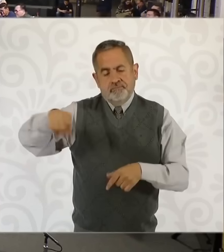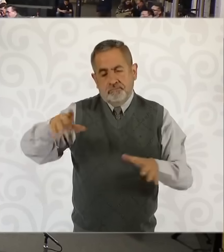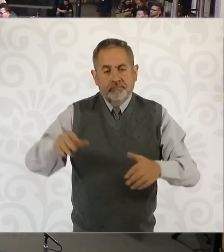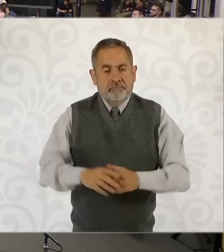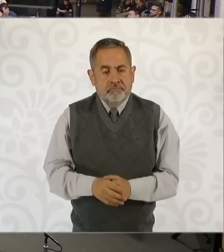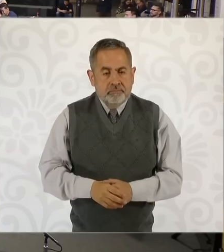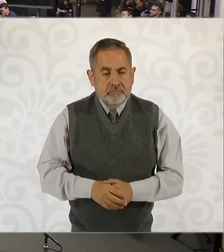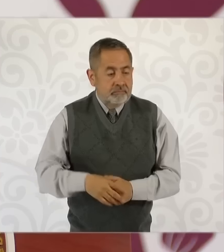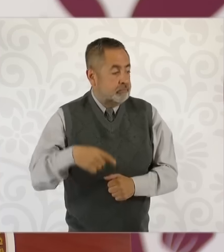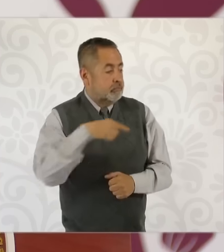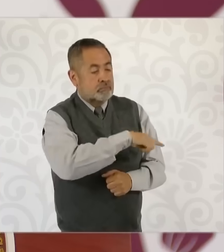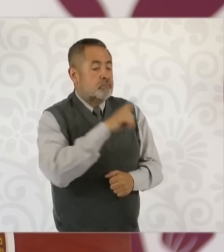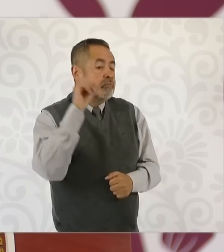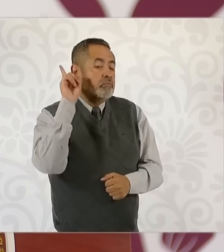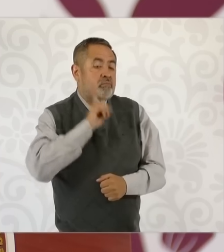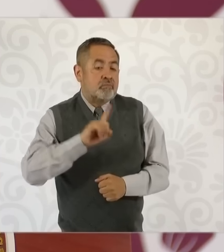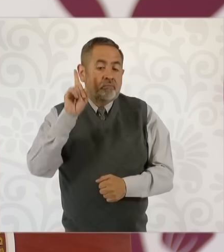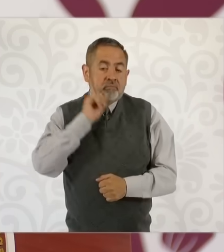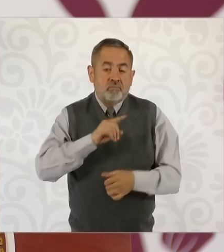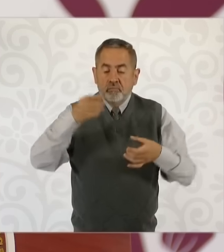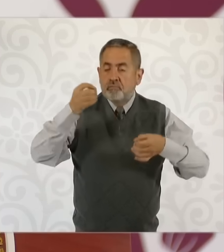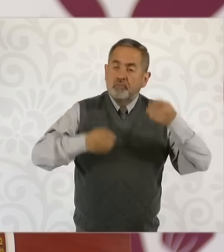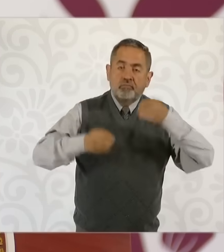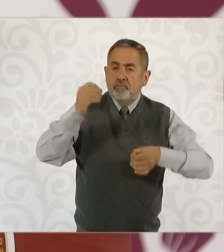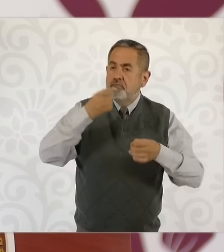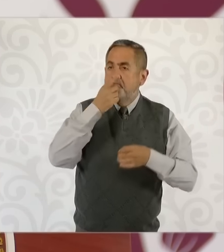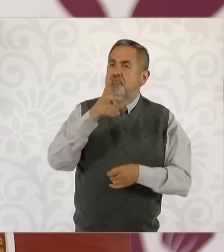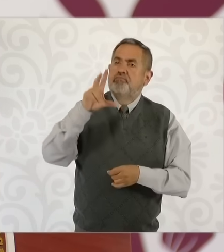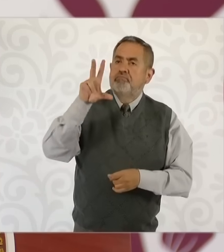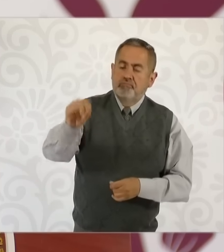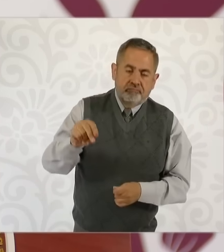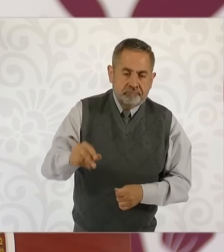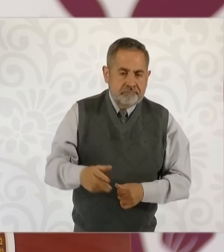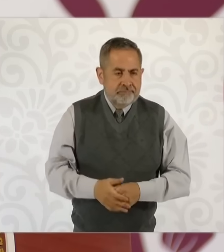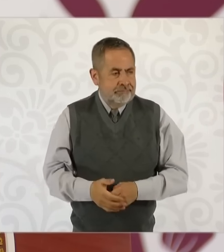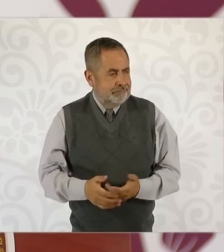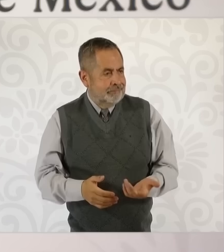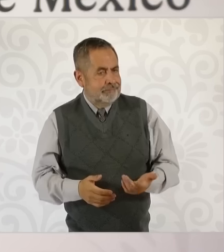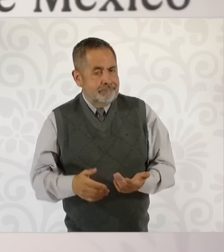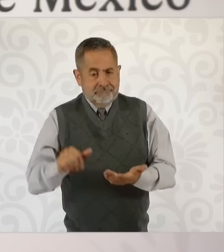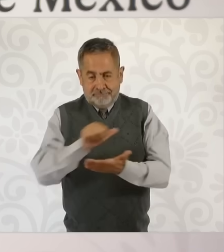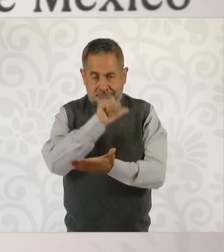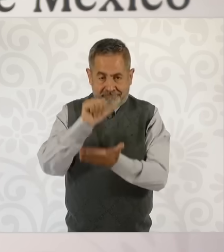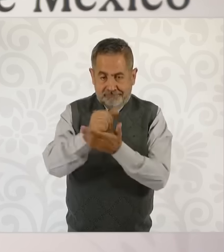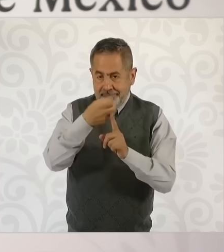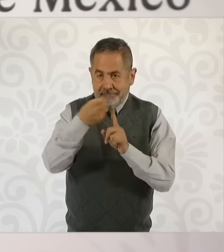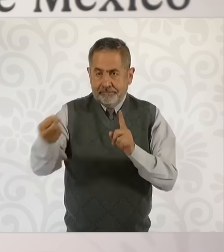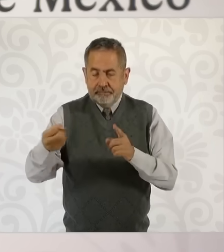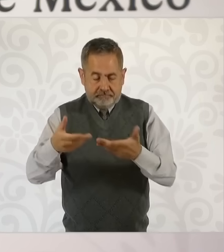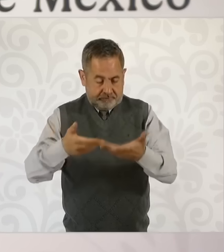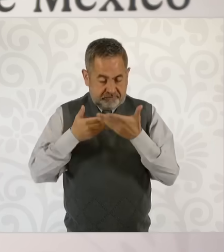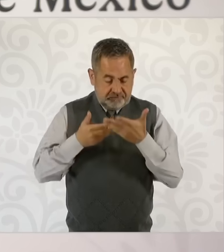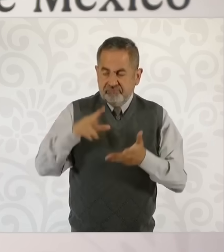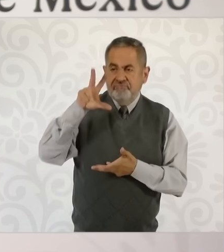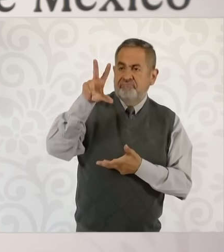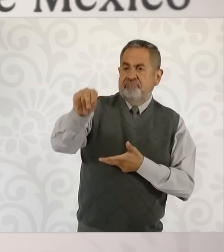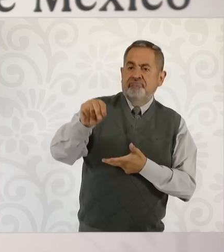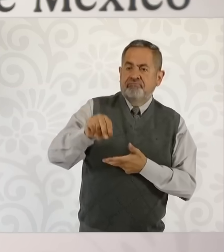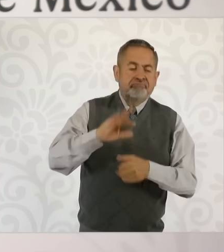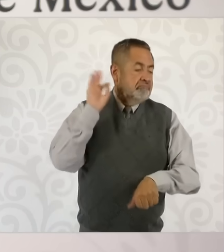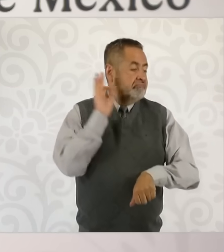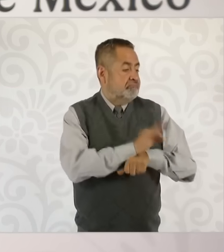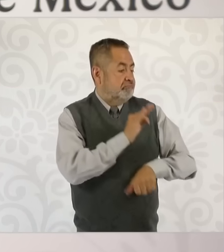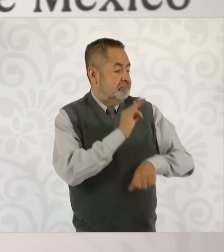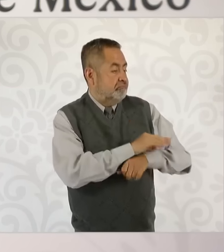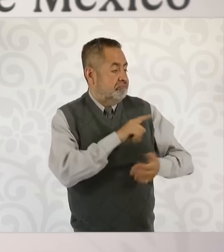fue una jueza, por cierto, quien frente a la orden de aprehensión pues dio el amparo